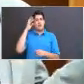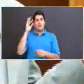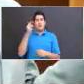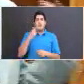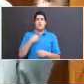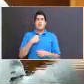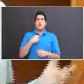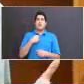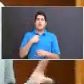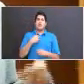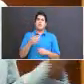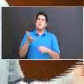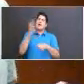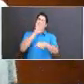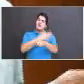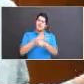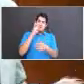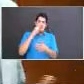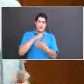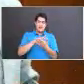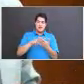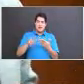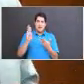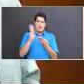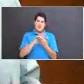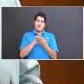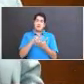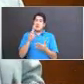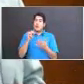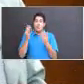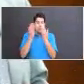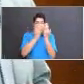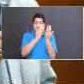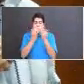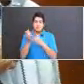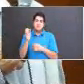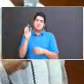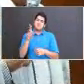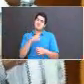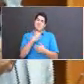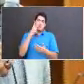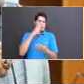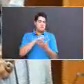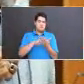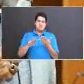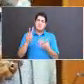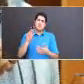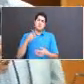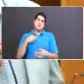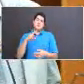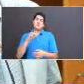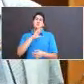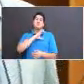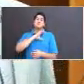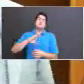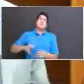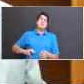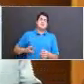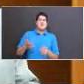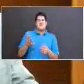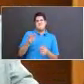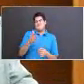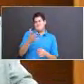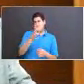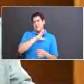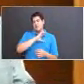yo leía la Biblia, no la estudiaba, pero sí la leía, y no era cristiano, era cristianoide.